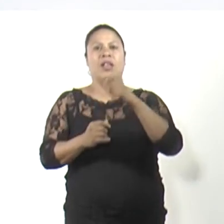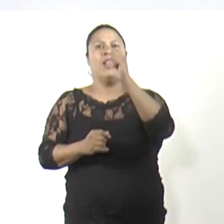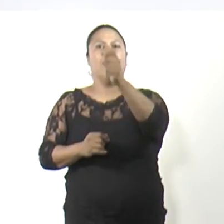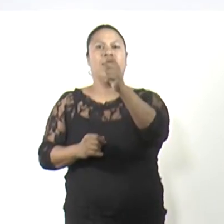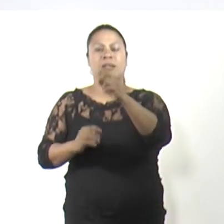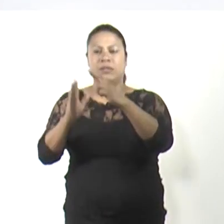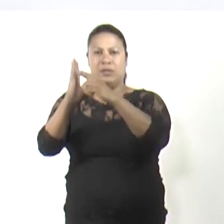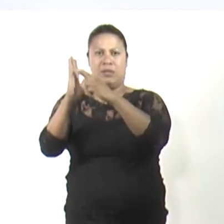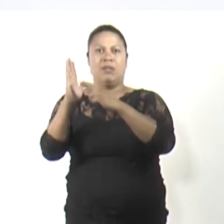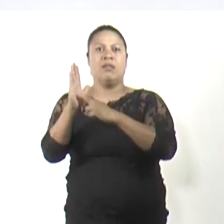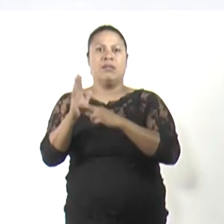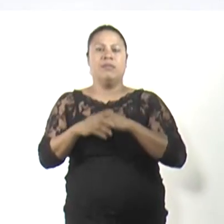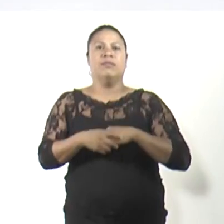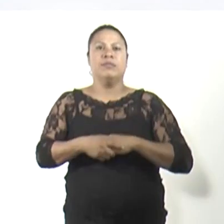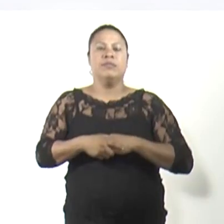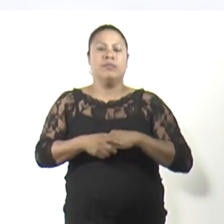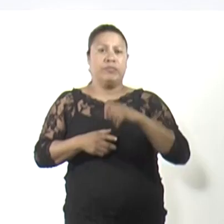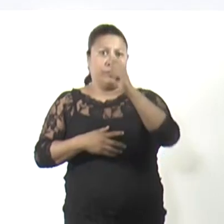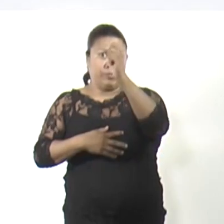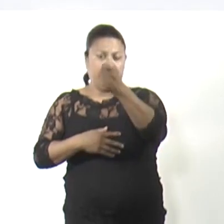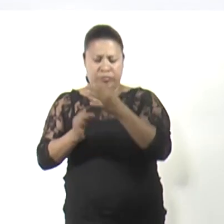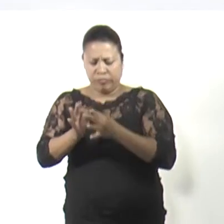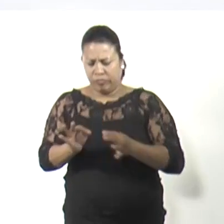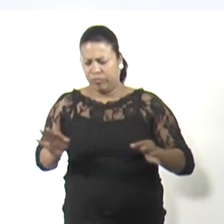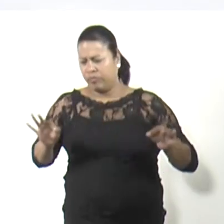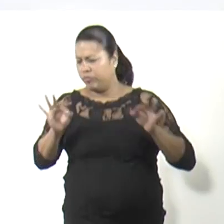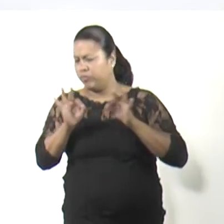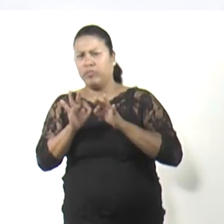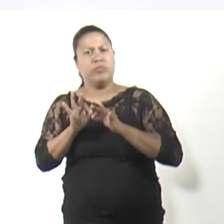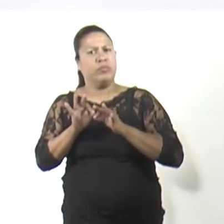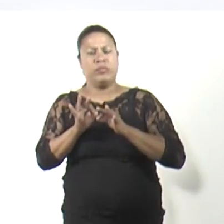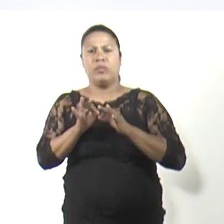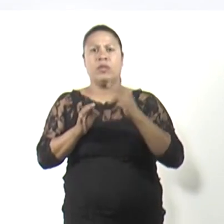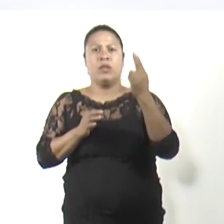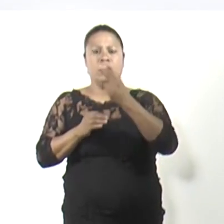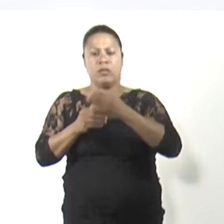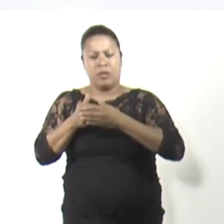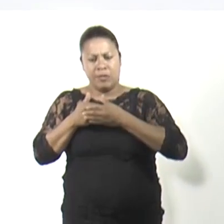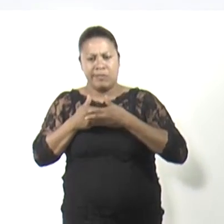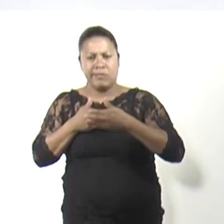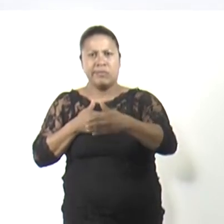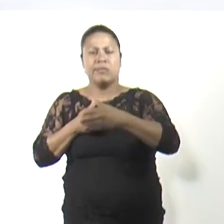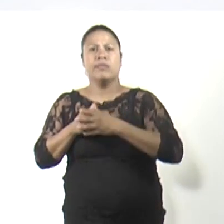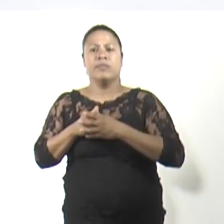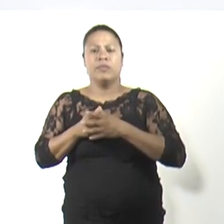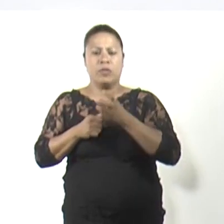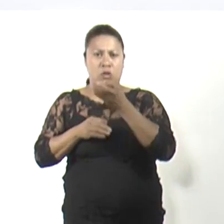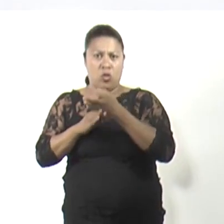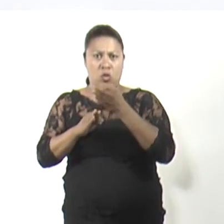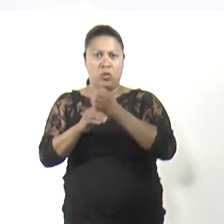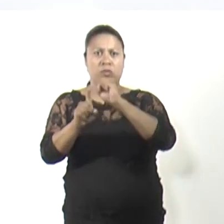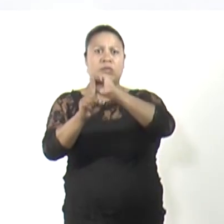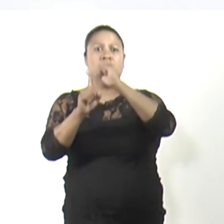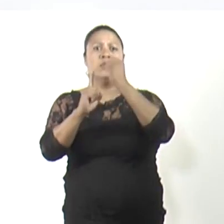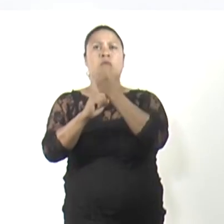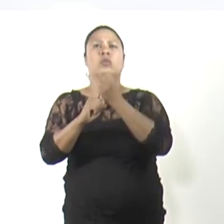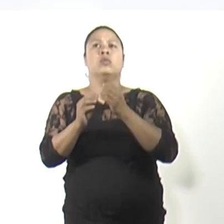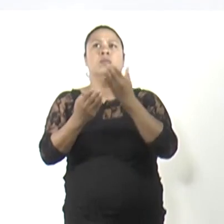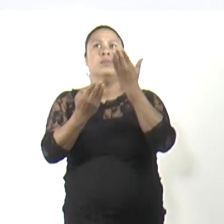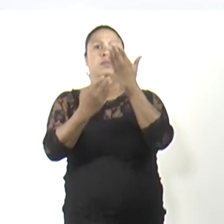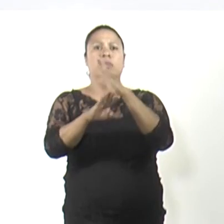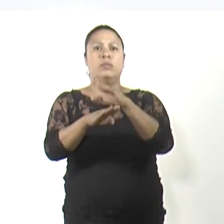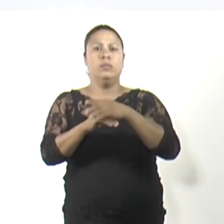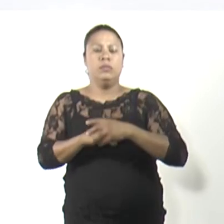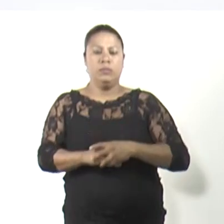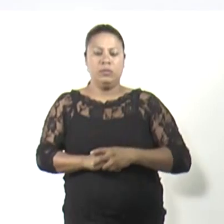reglas. Es importante también que avancemos en esta sesión en una